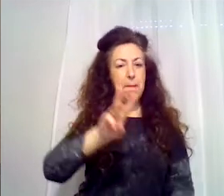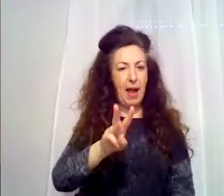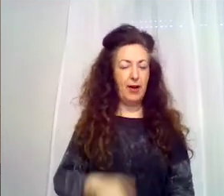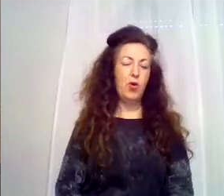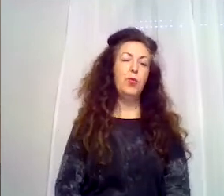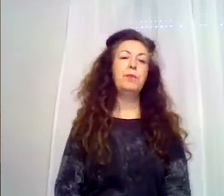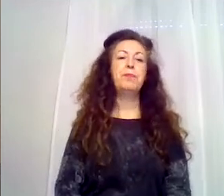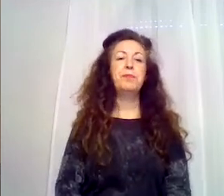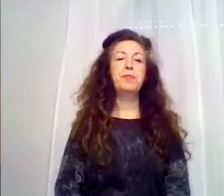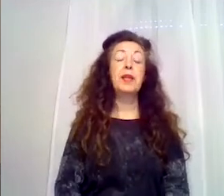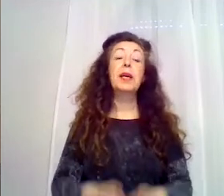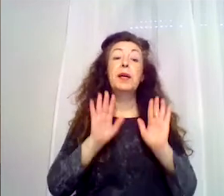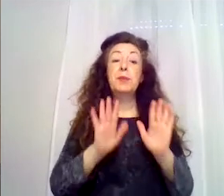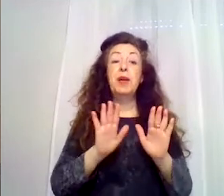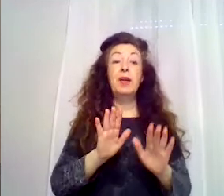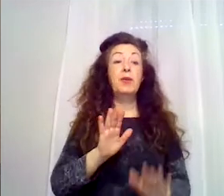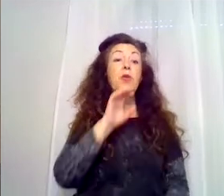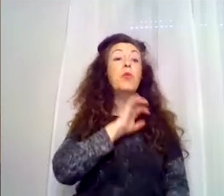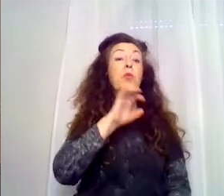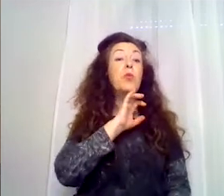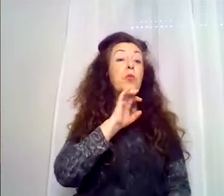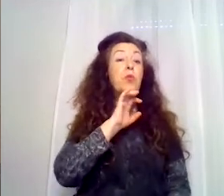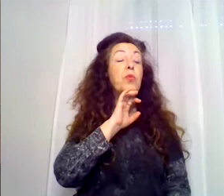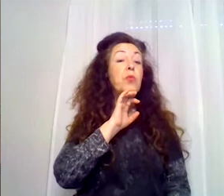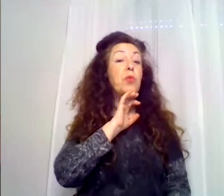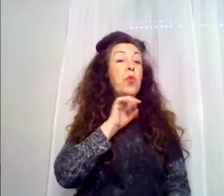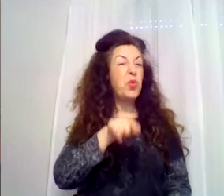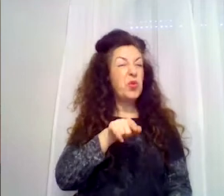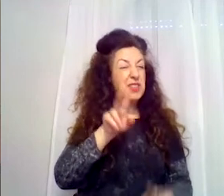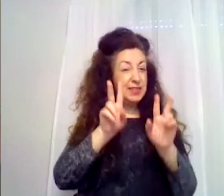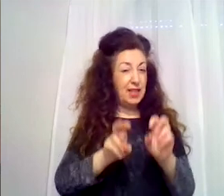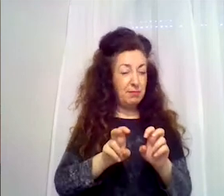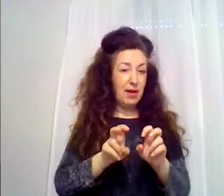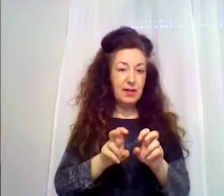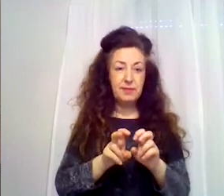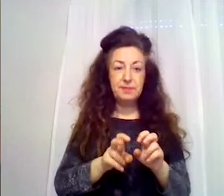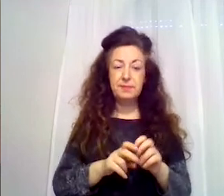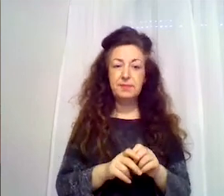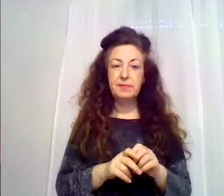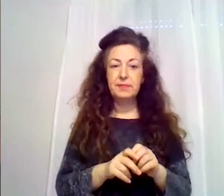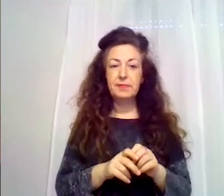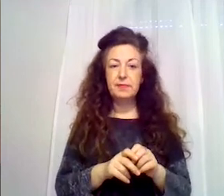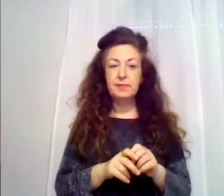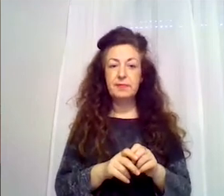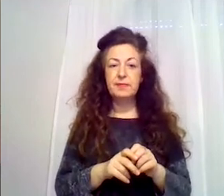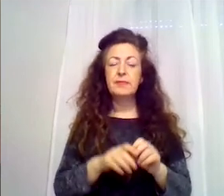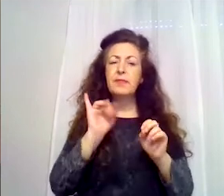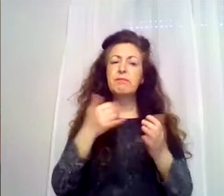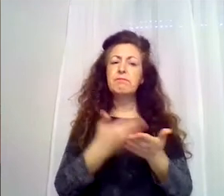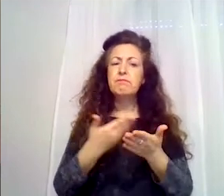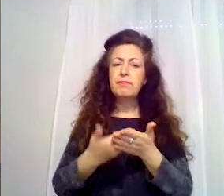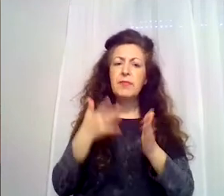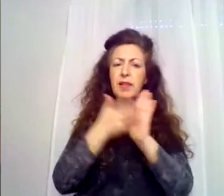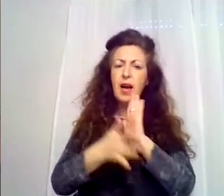único que conserva la iglesia original es la torre, el resto está reconstruido en los años 50, ¿no? Que es lo que vemos en la fotografía arriba